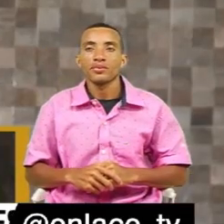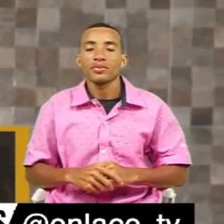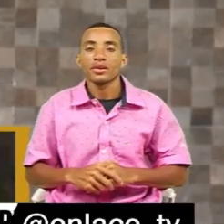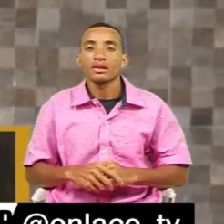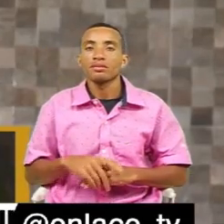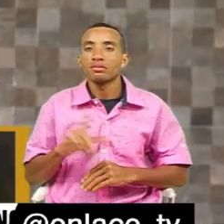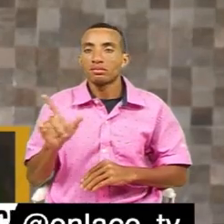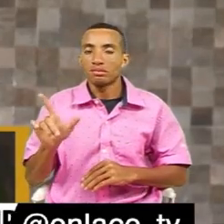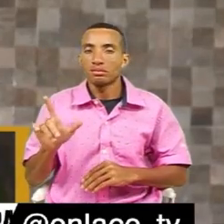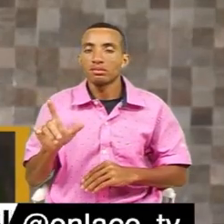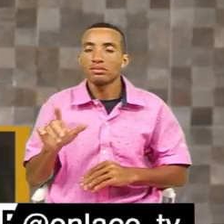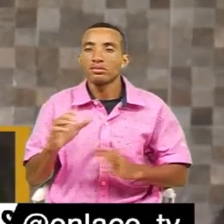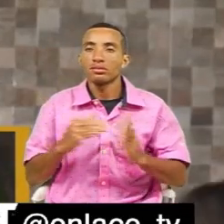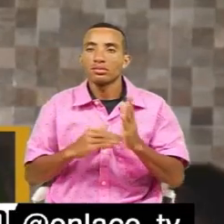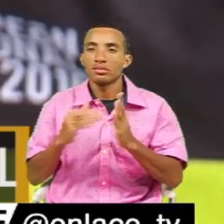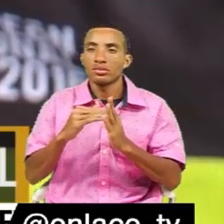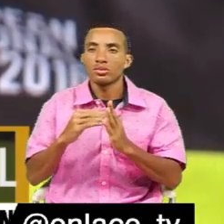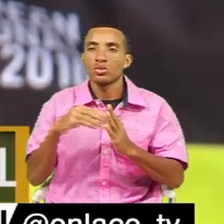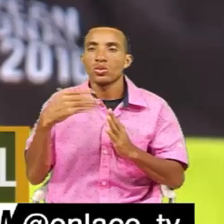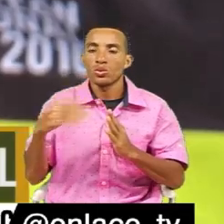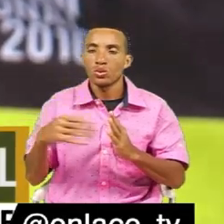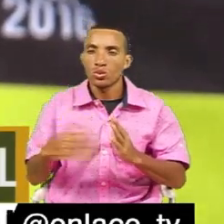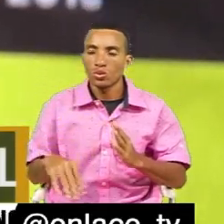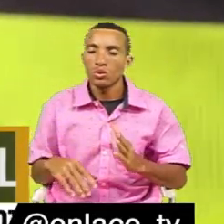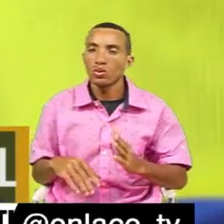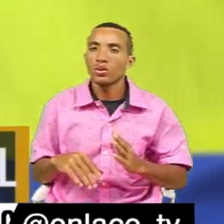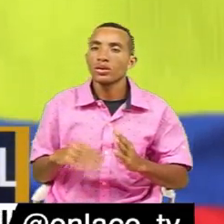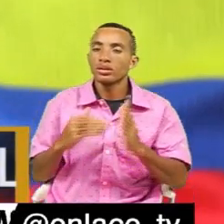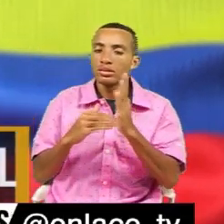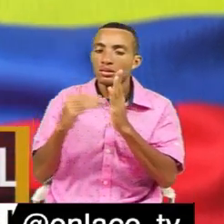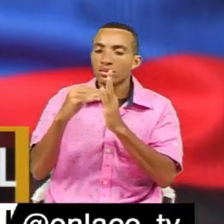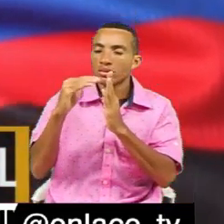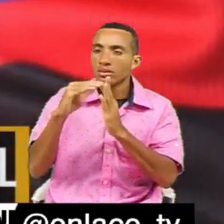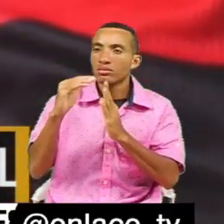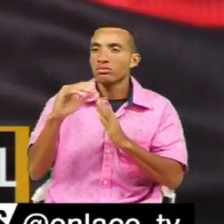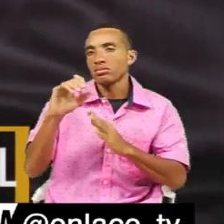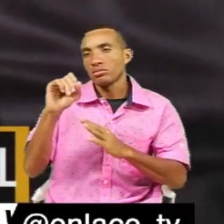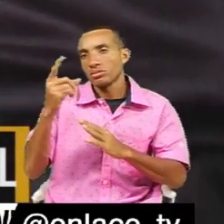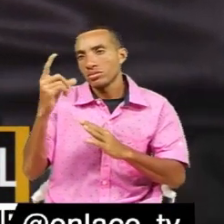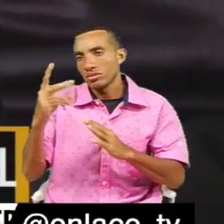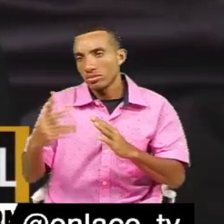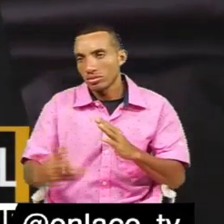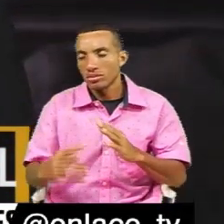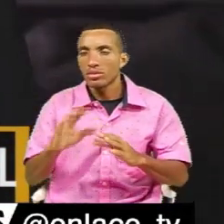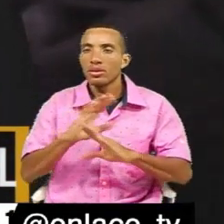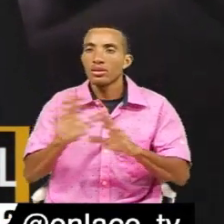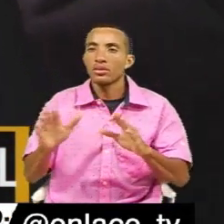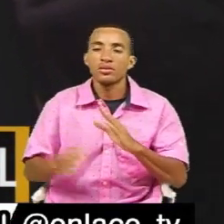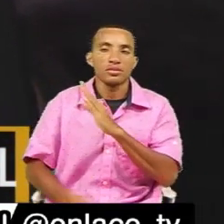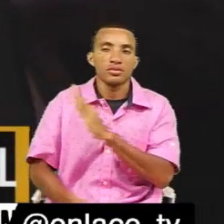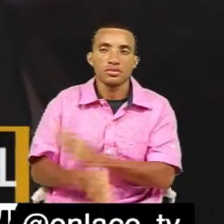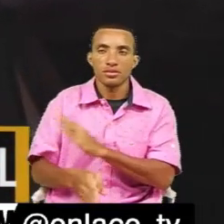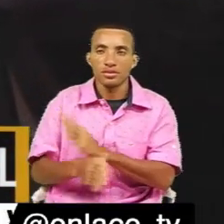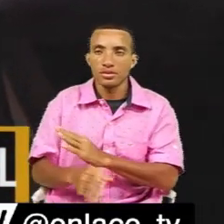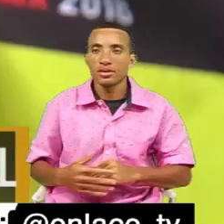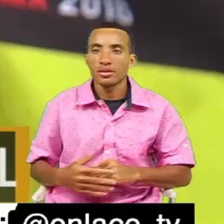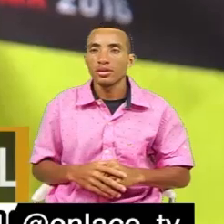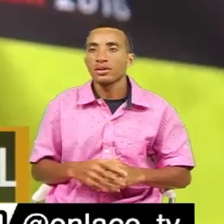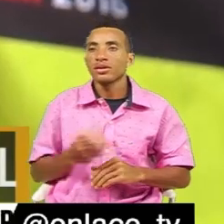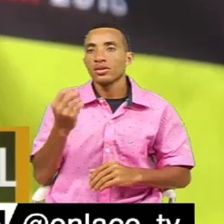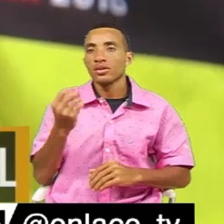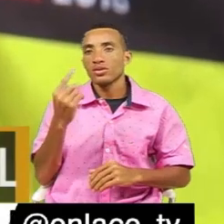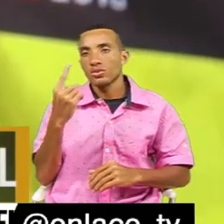muy decorosos para Barranca Bermeja y para Santander, ya que pues sigue ratificando los números